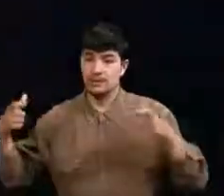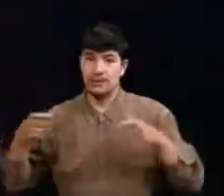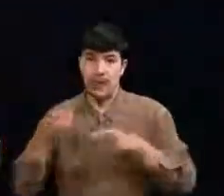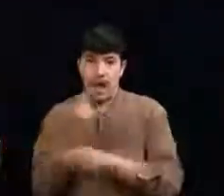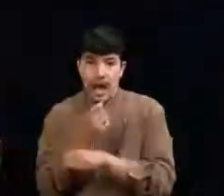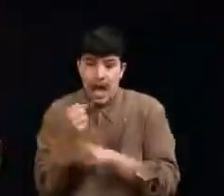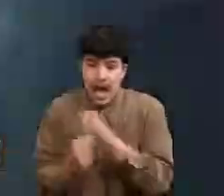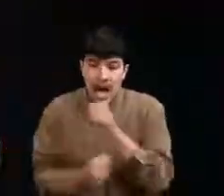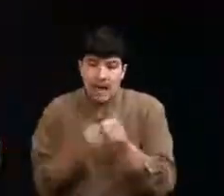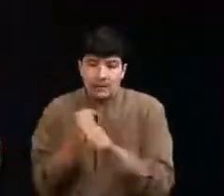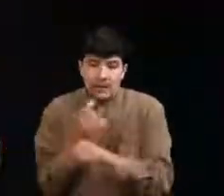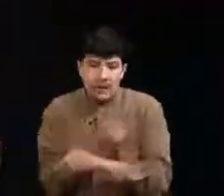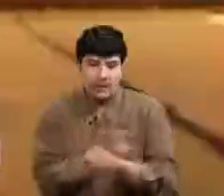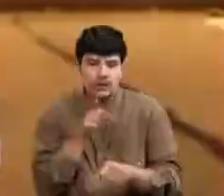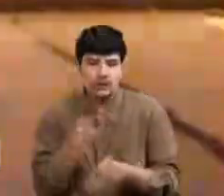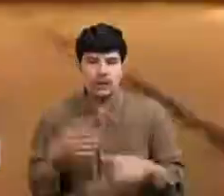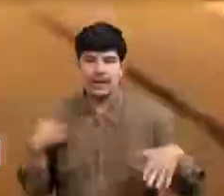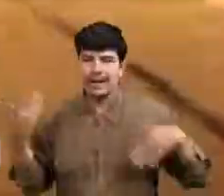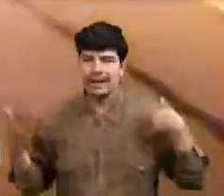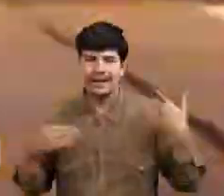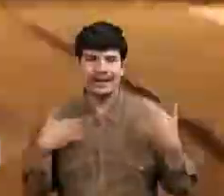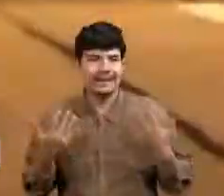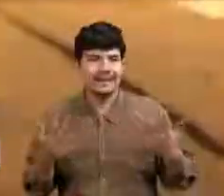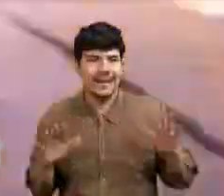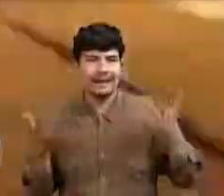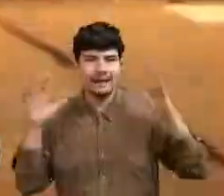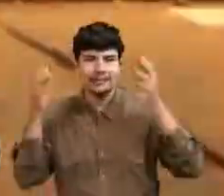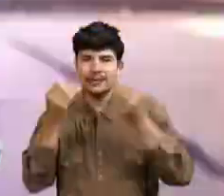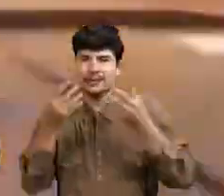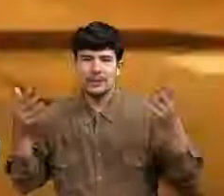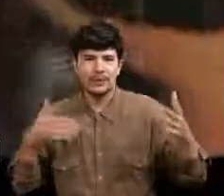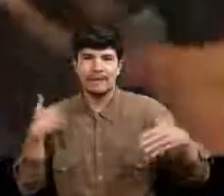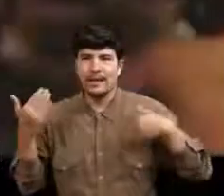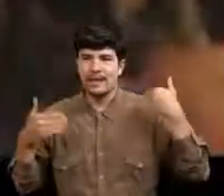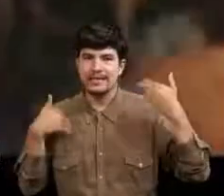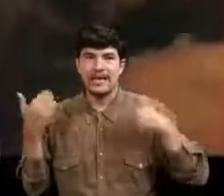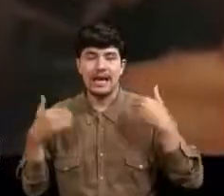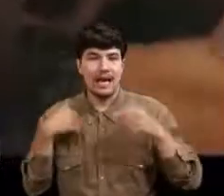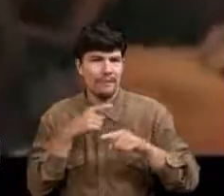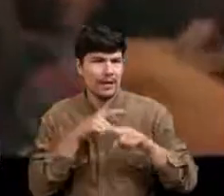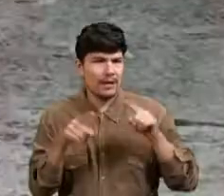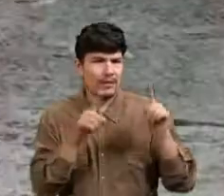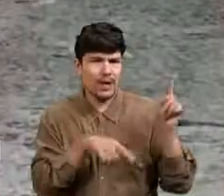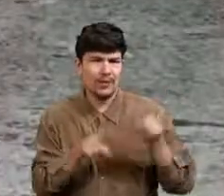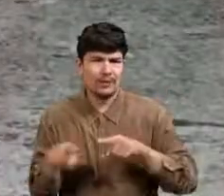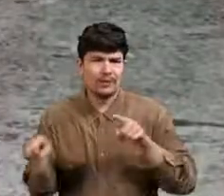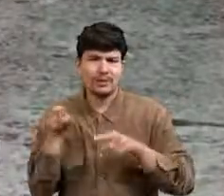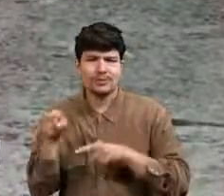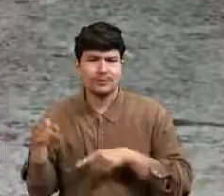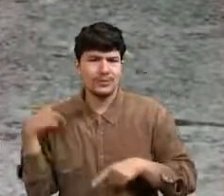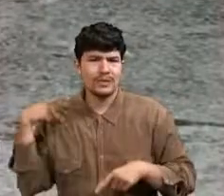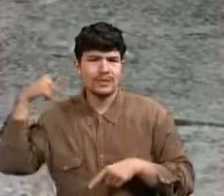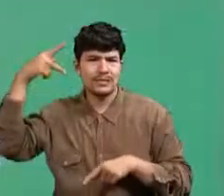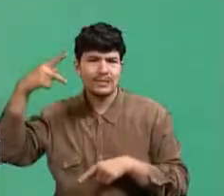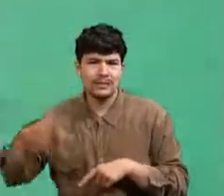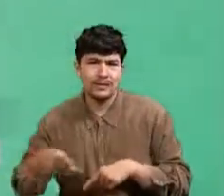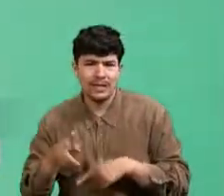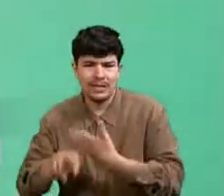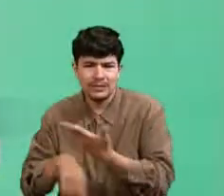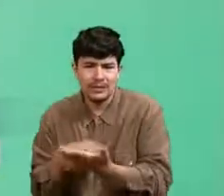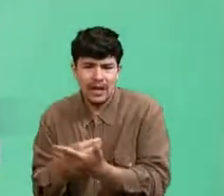mantiene como símbolo de alegría, celebración y felicidad colectiva. Pero muchas veces la historia no termina